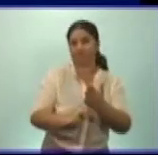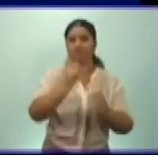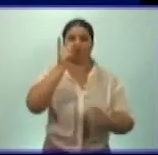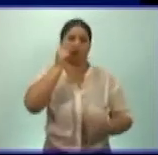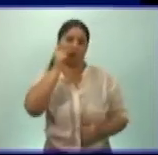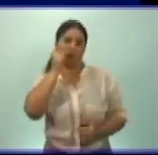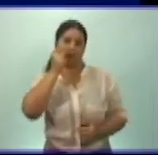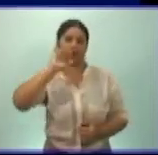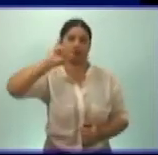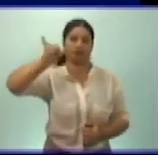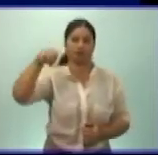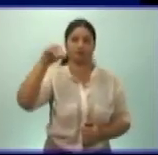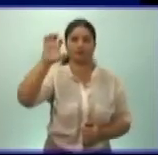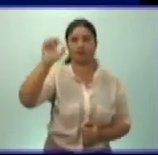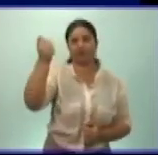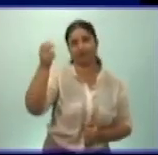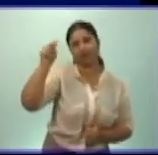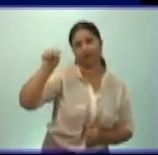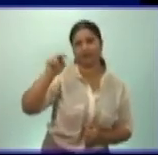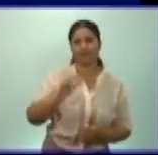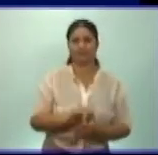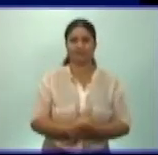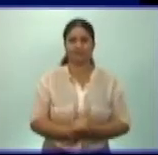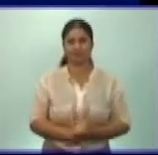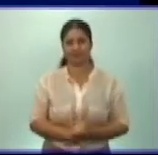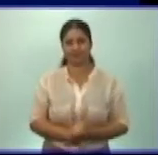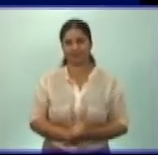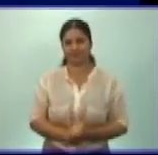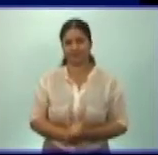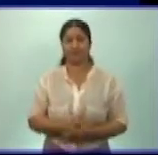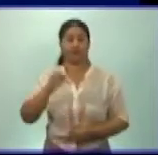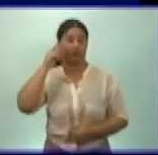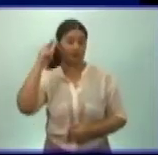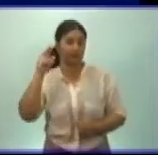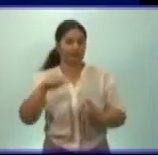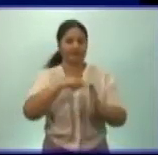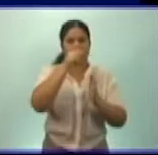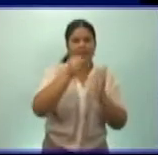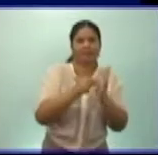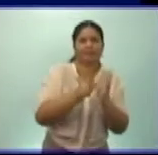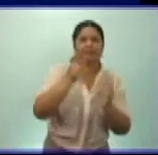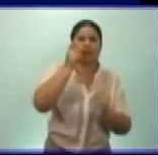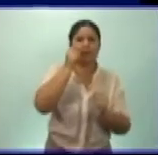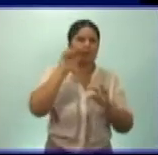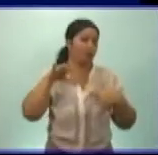el estilo sobrio, pero cuidadoso, muy propio del clasicismo.